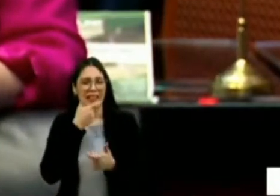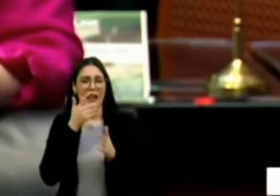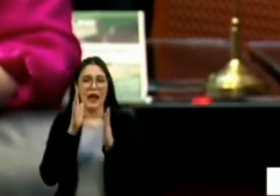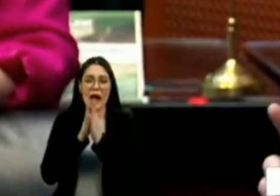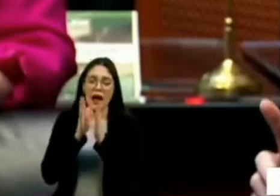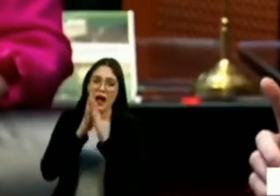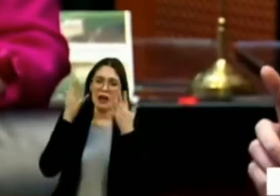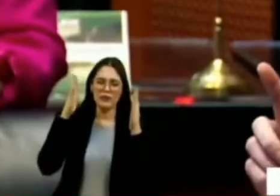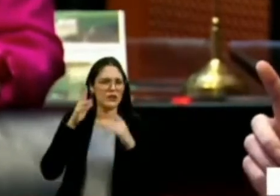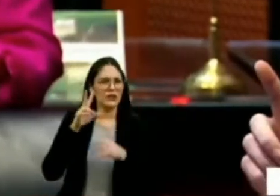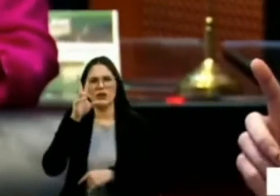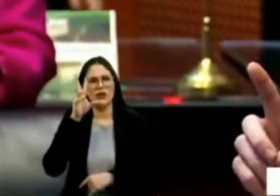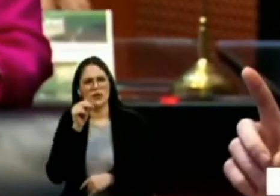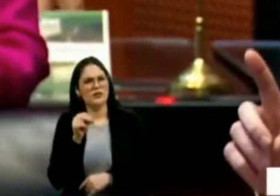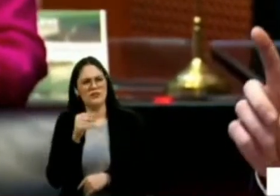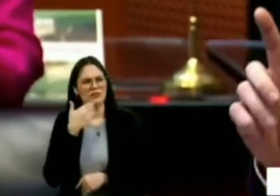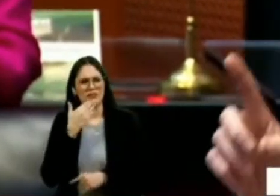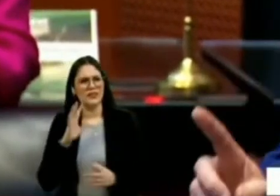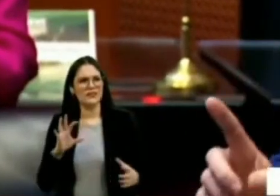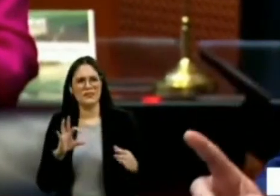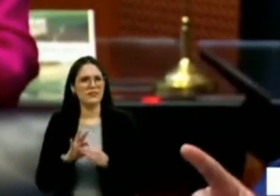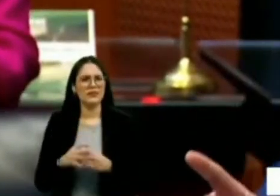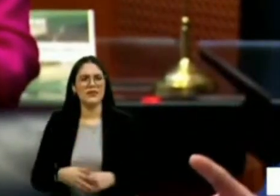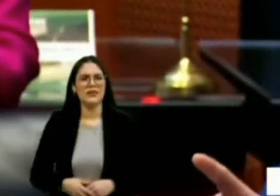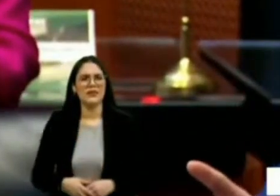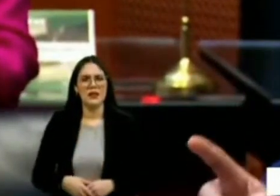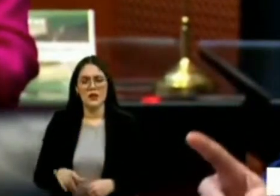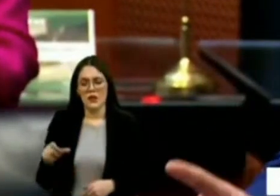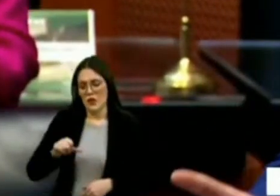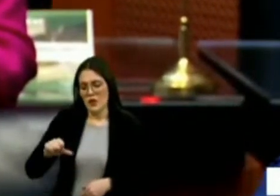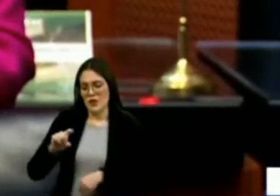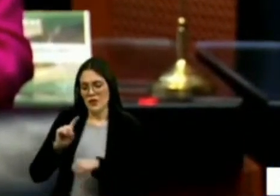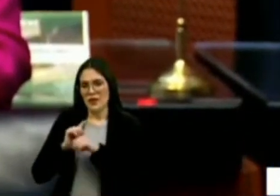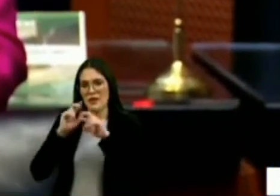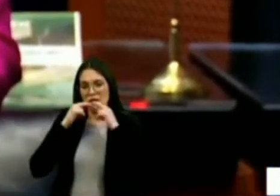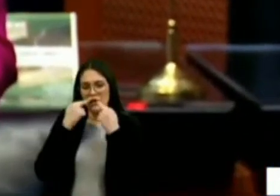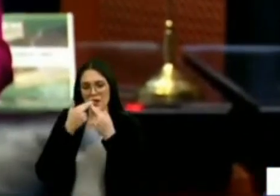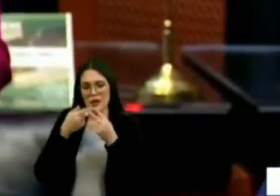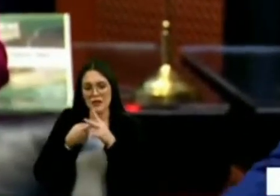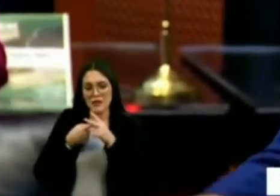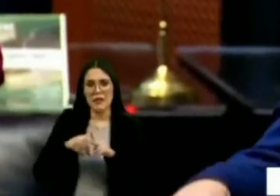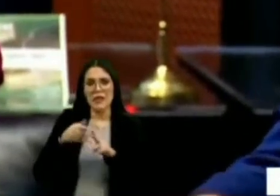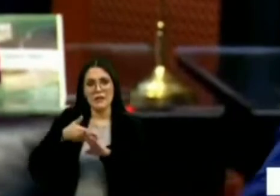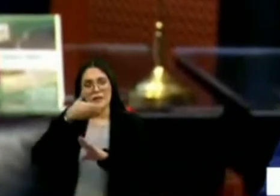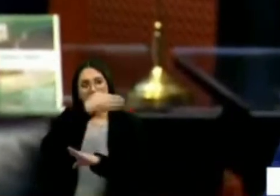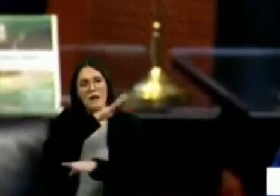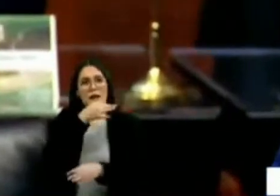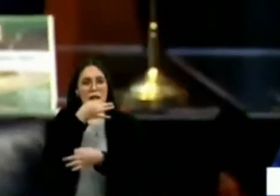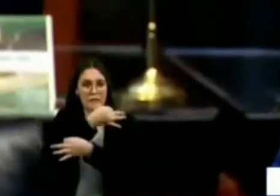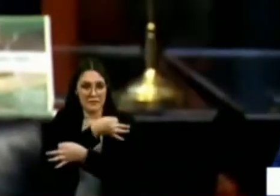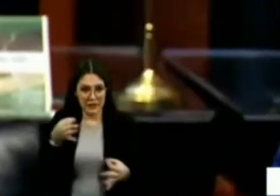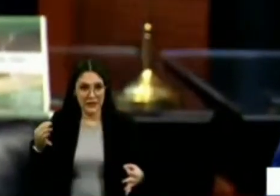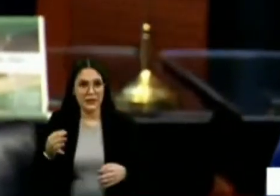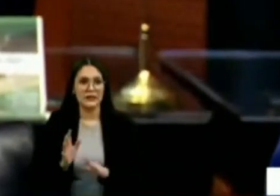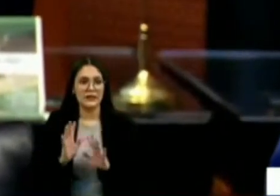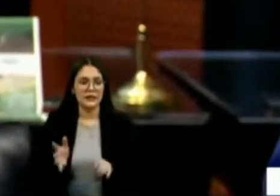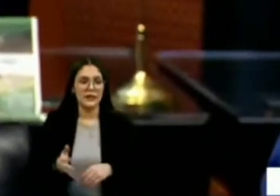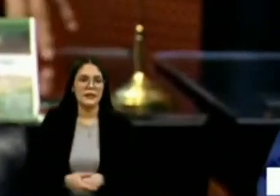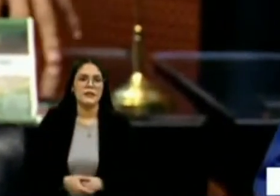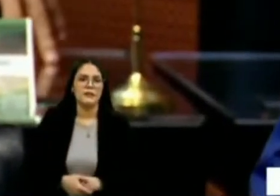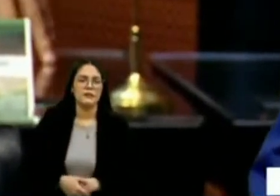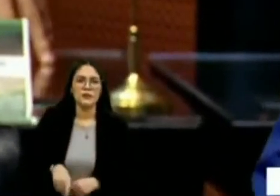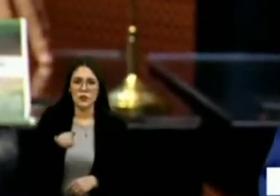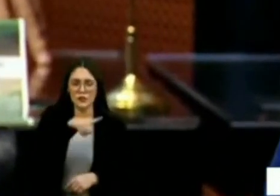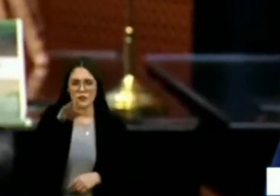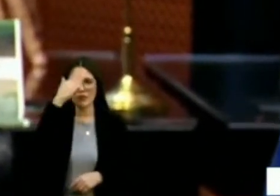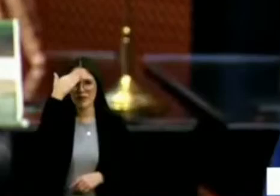Lo denunciamos desde el inicio de la sesión de la comisión. Ustedes saben que no